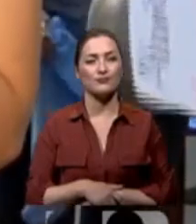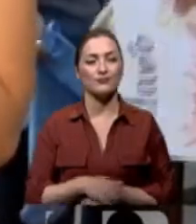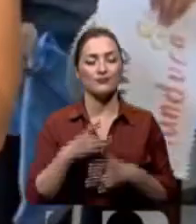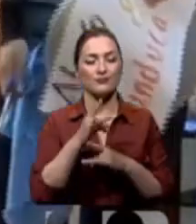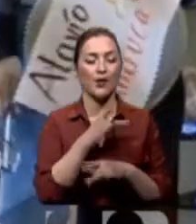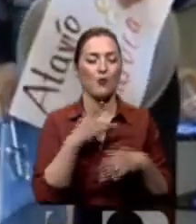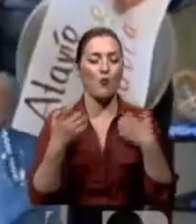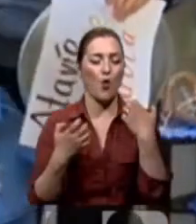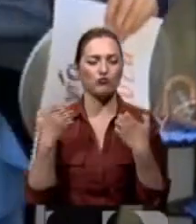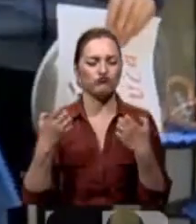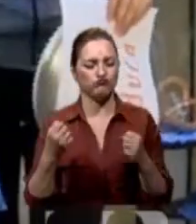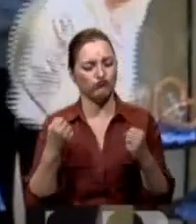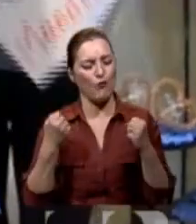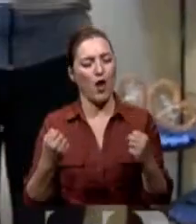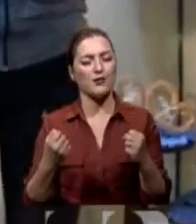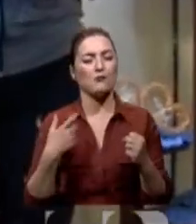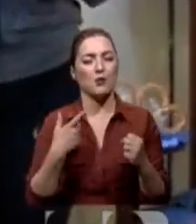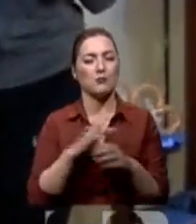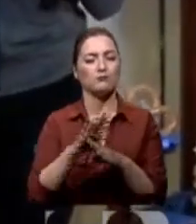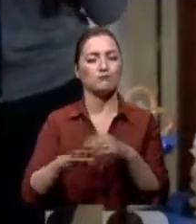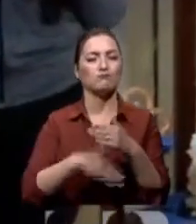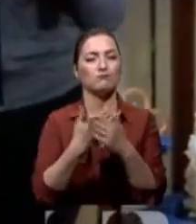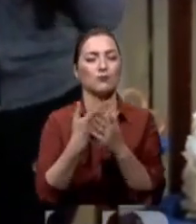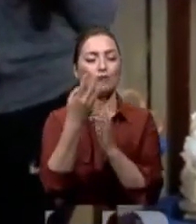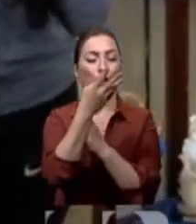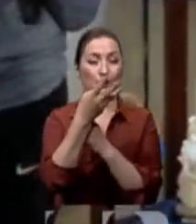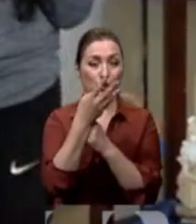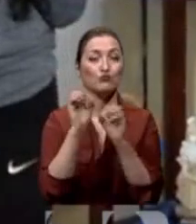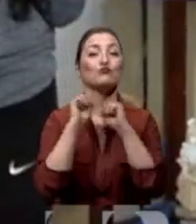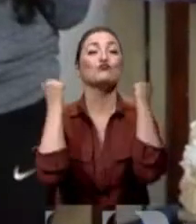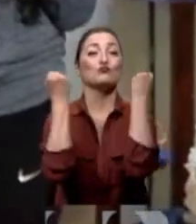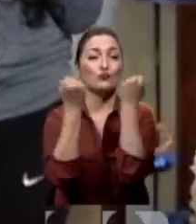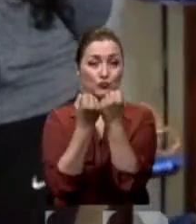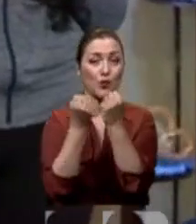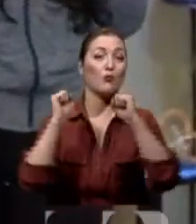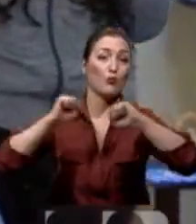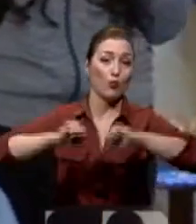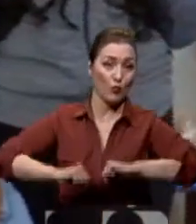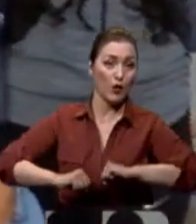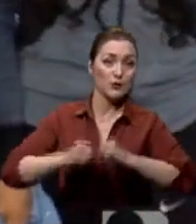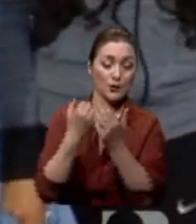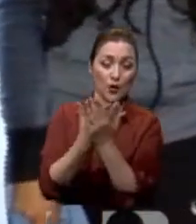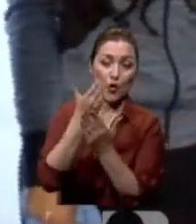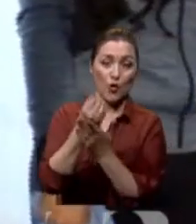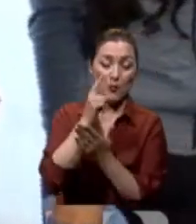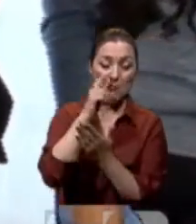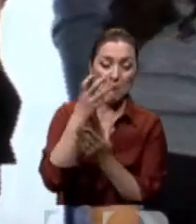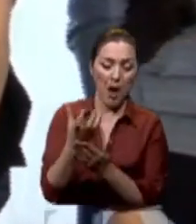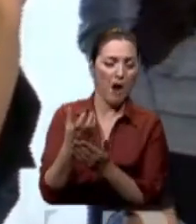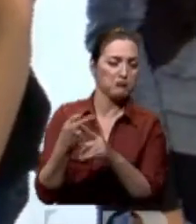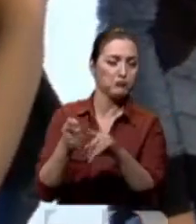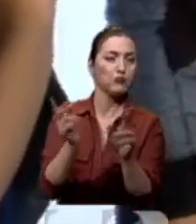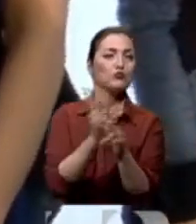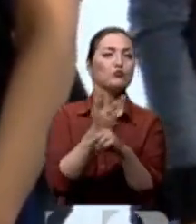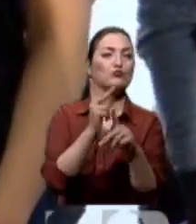la emoción, el ñeque que le han puesto. Todos invitados además a seguirlos a través de sus redes sociales, en donde pueden adquirir todos sus productos.